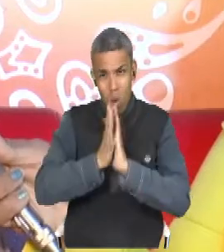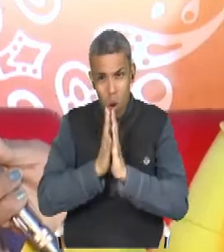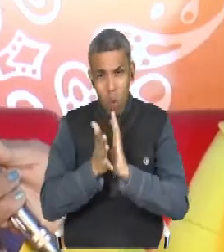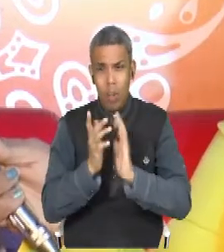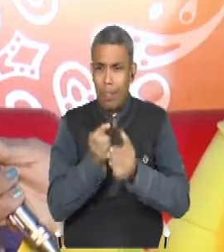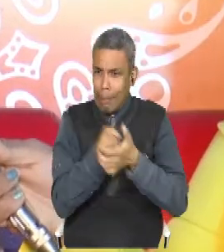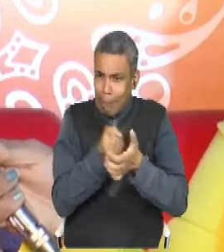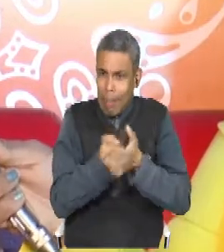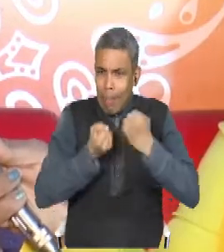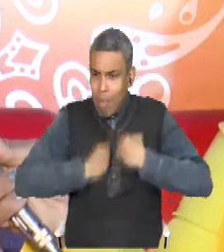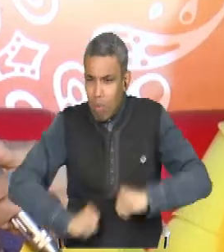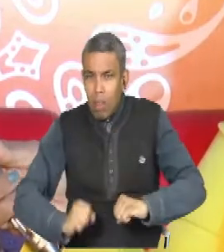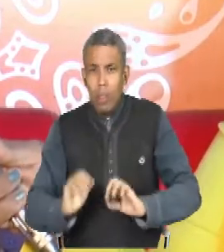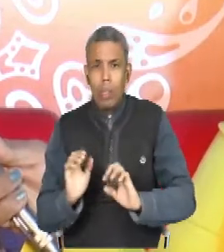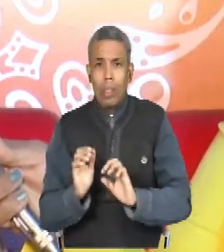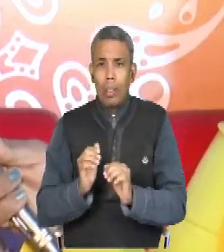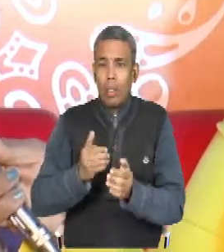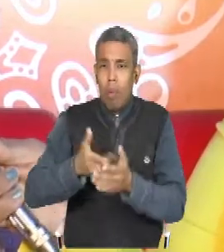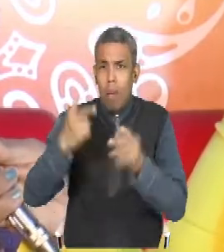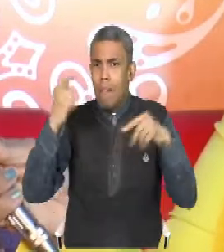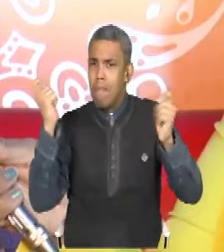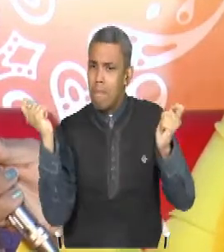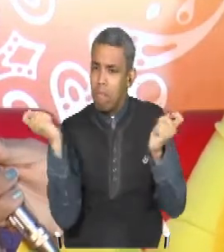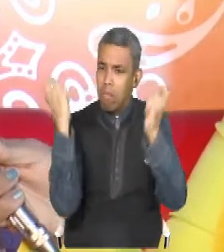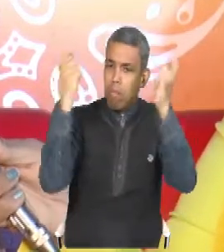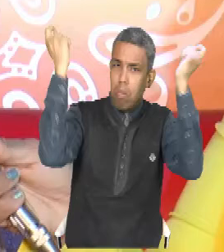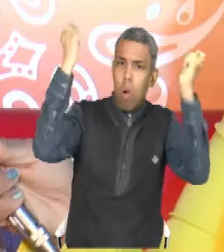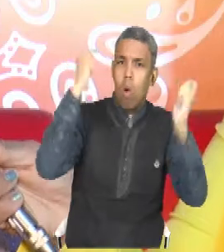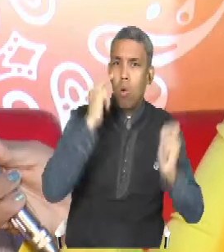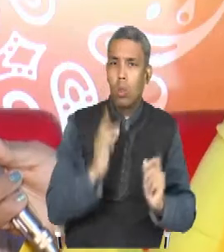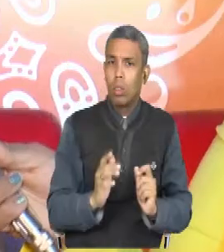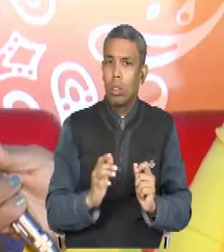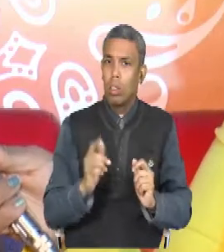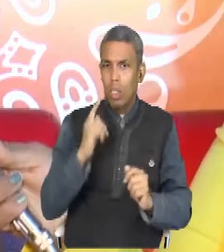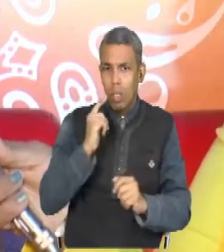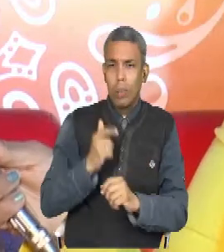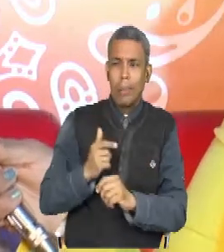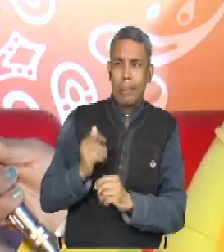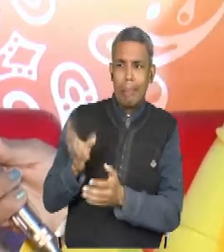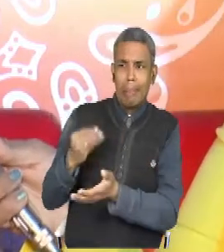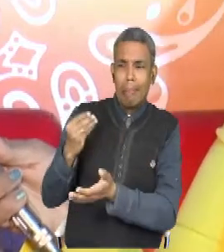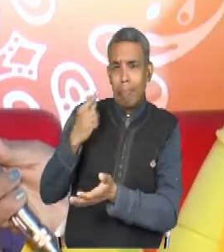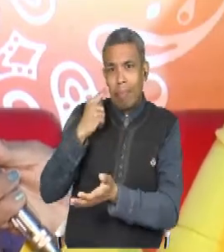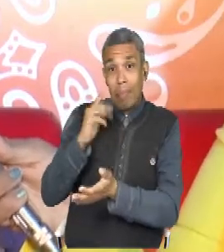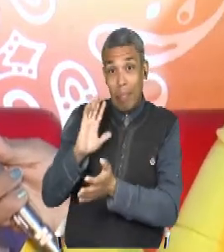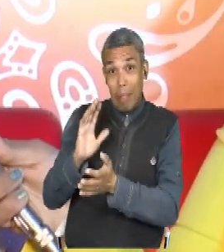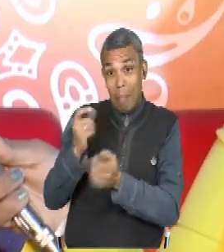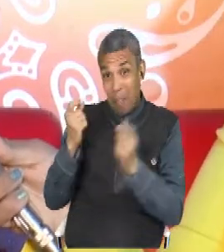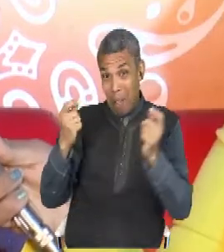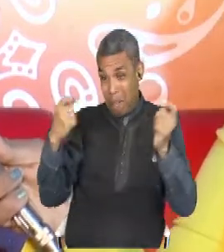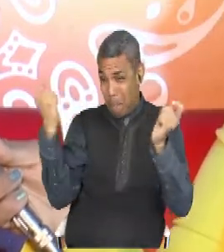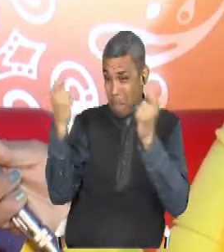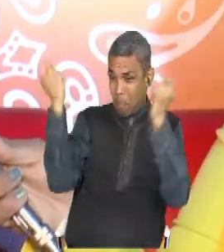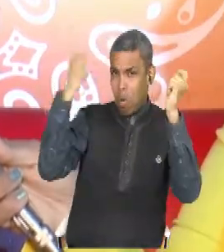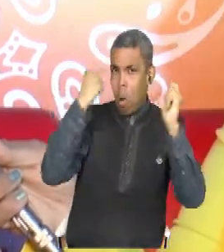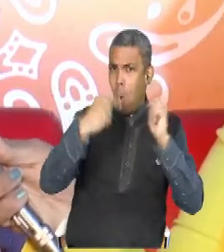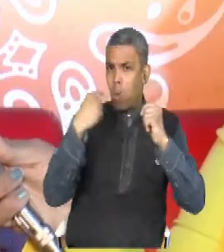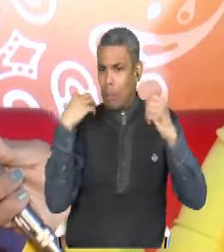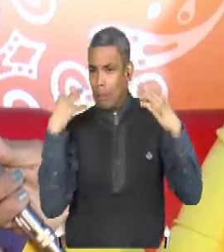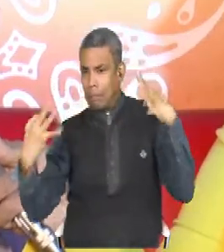empuje y están invirtiendo a nivel de publicidad en esta tierra. Esto, como palabras de un conocido, es un vividero